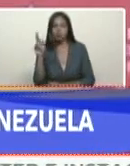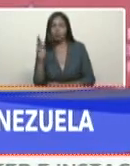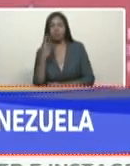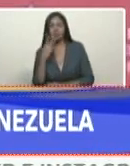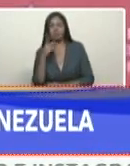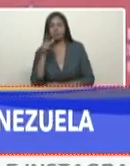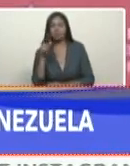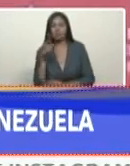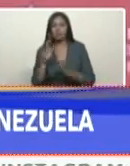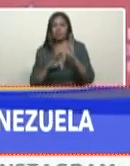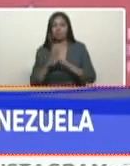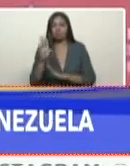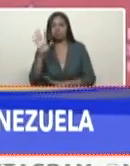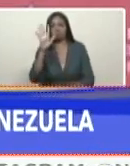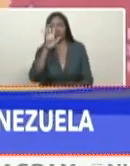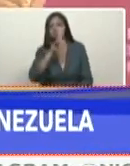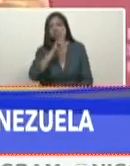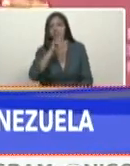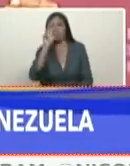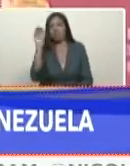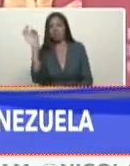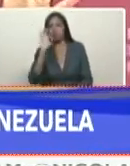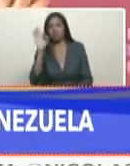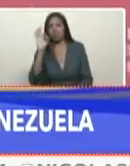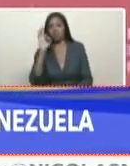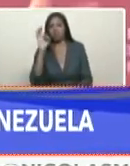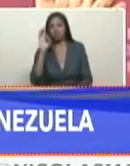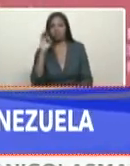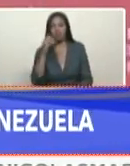esas cifras llegaban al 30% de miseria,